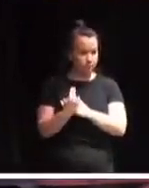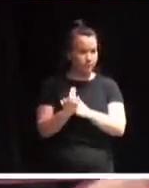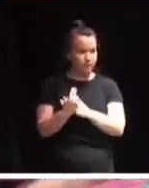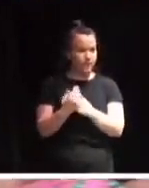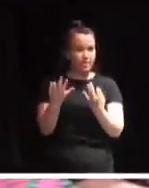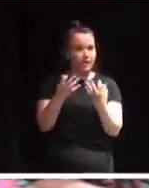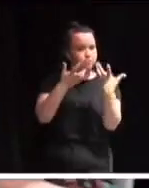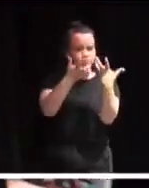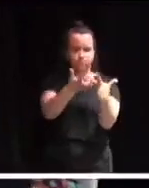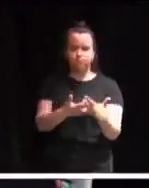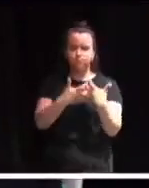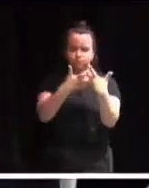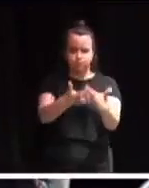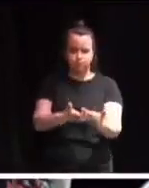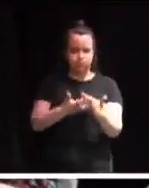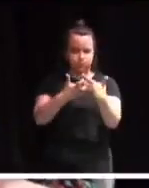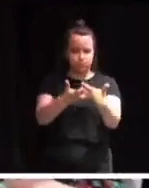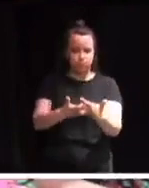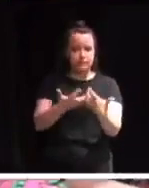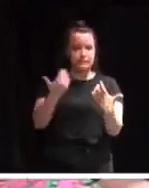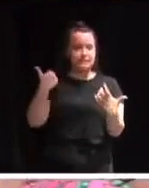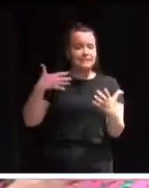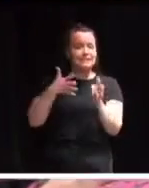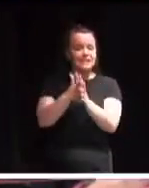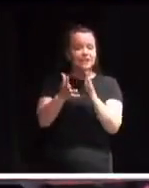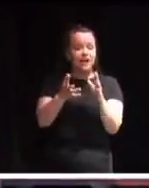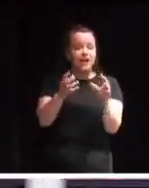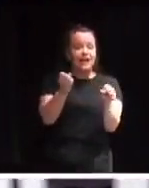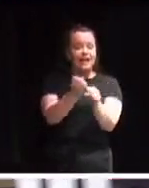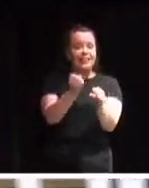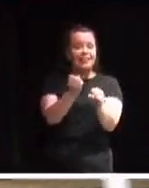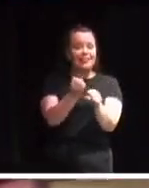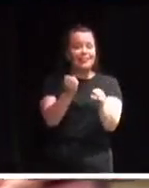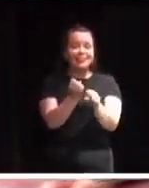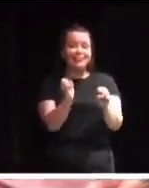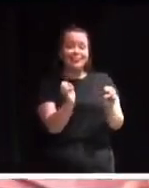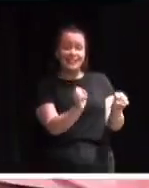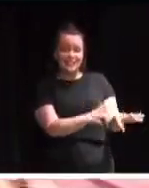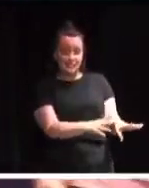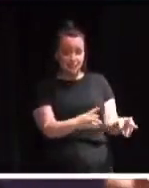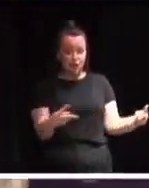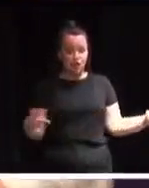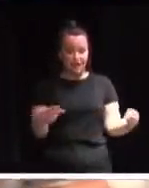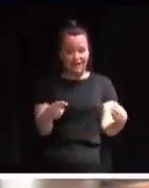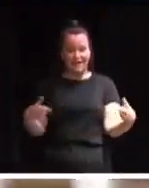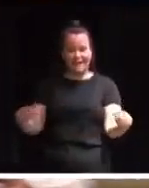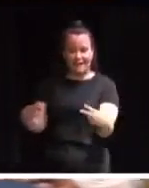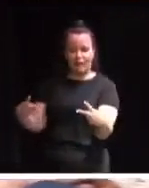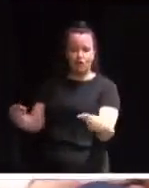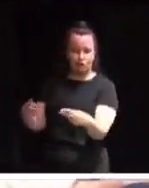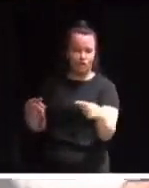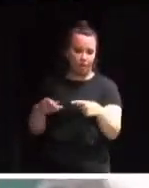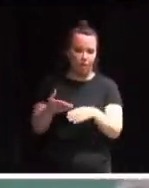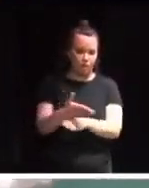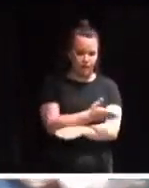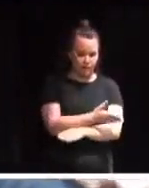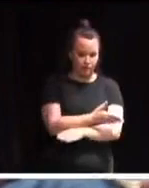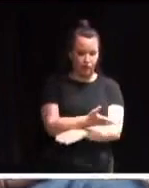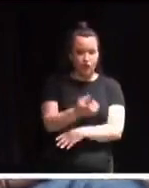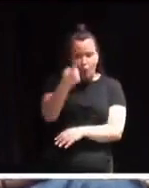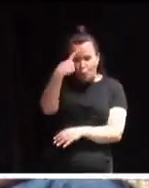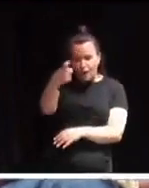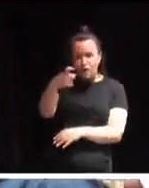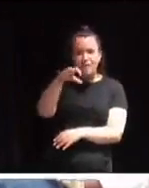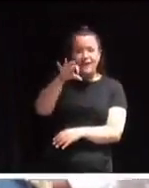siga percibiendo y hemos acabado con los recortes al desempleo os acordáis de la señora fabra insigne representante del partido popular